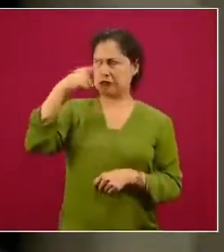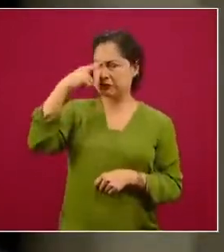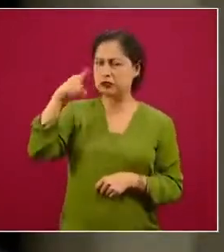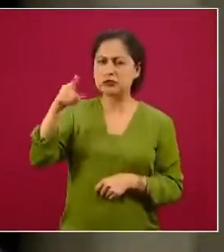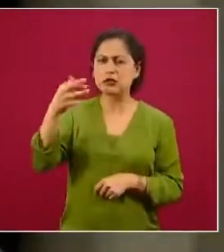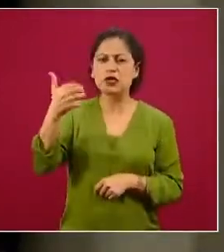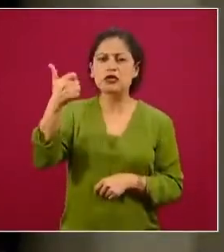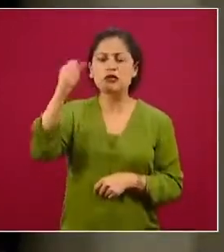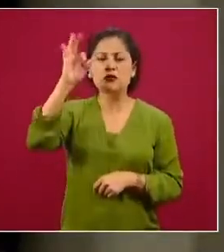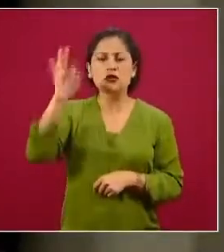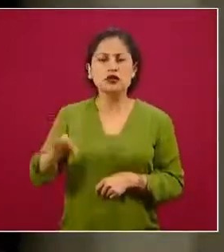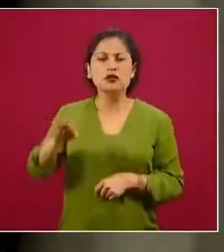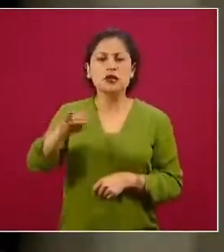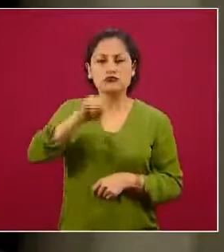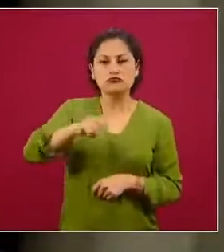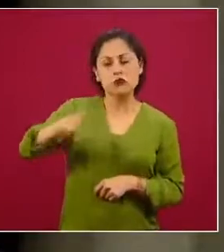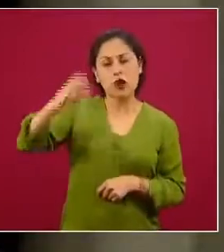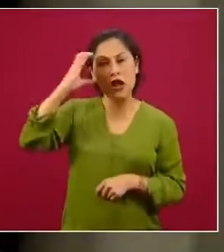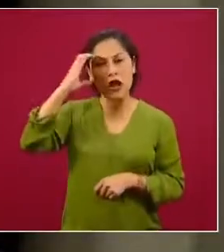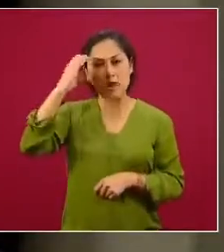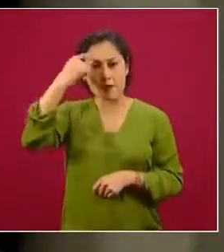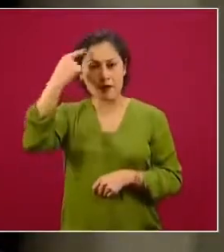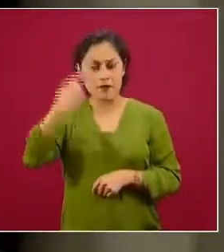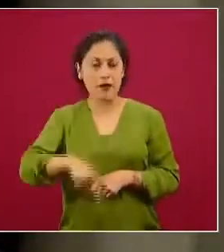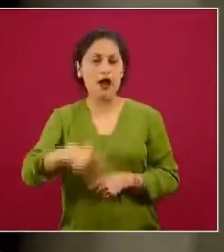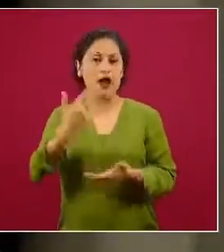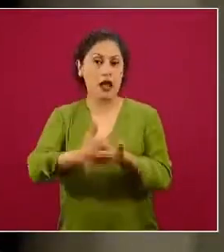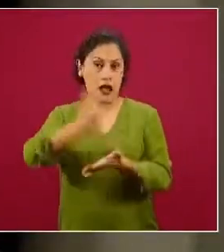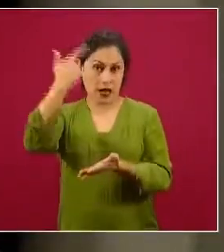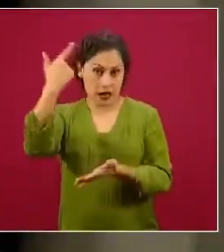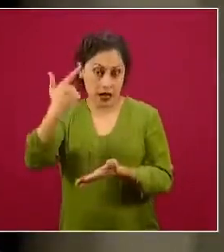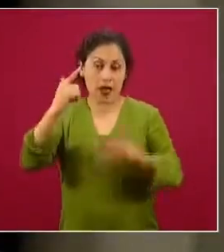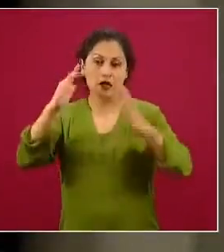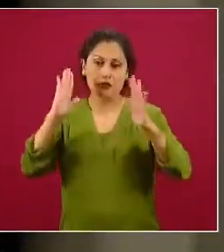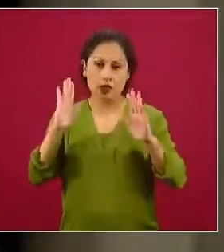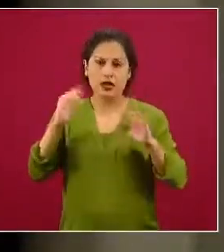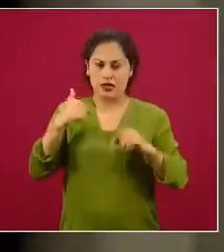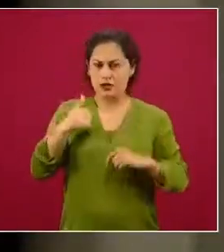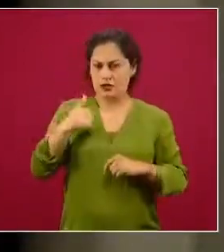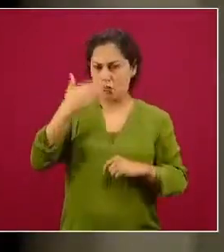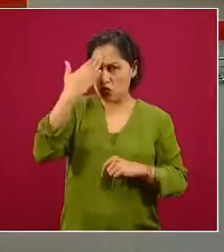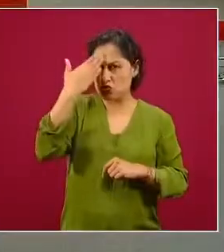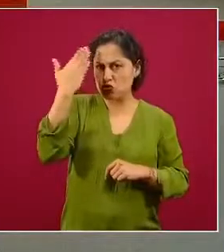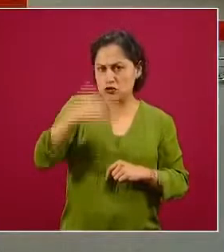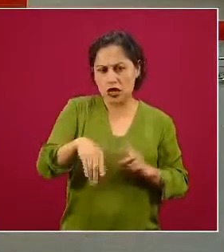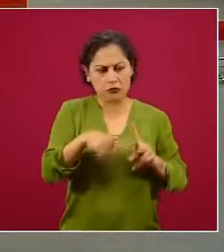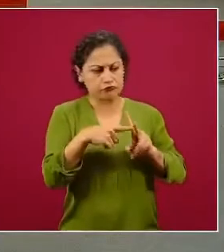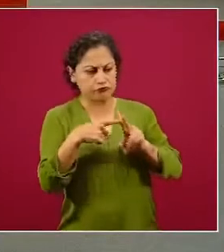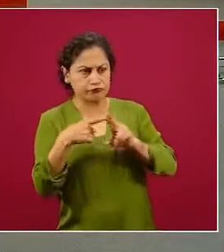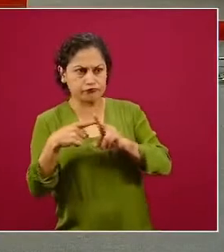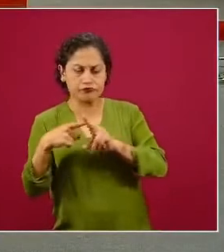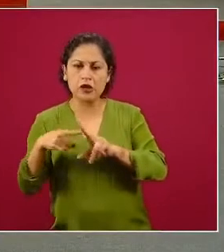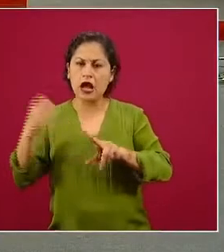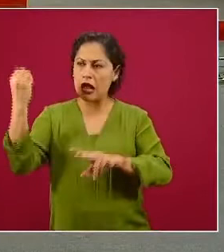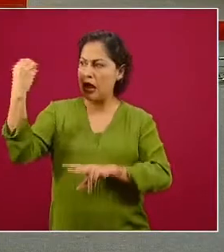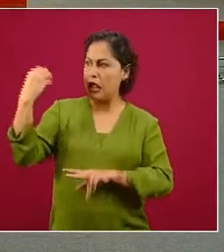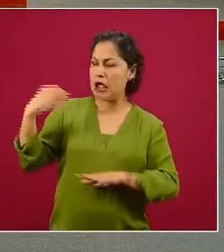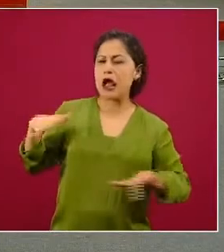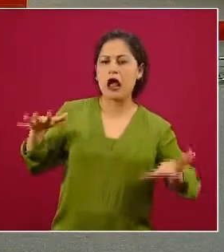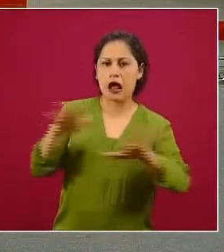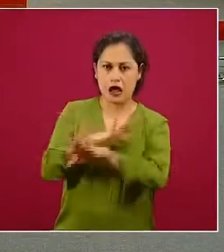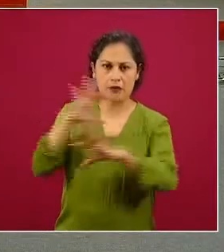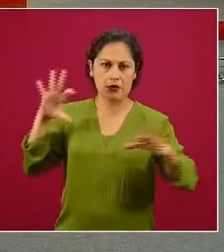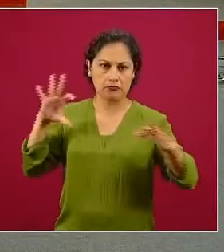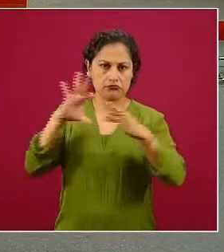camas de terapia intensiva disponibles. Entiendo que ese es uno de los factores determinantes para hacer los cambios en términos del